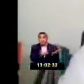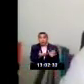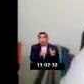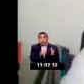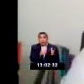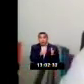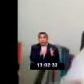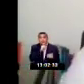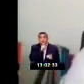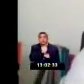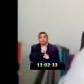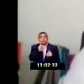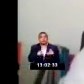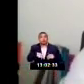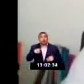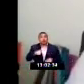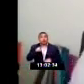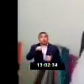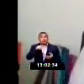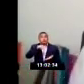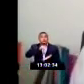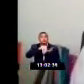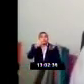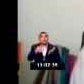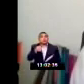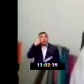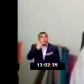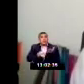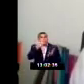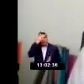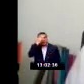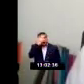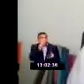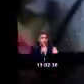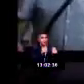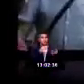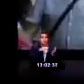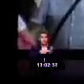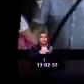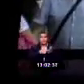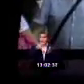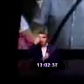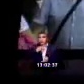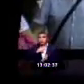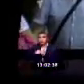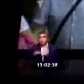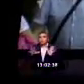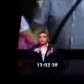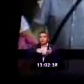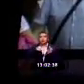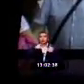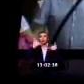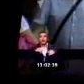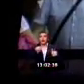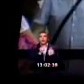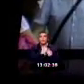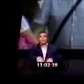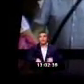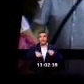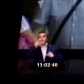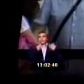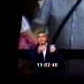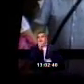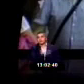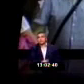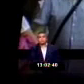están en la realidad, de los que vive día a día el ciudadano, para tomar una decisión. Eso es jugar con la vida. Según datos oficiales, desde el 3 de junio hasta el